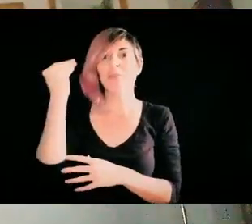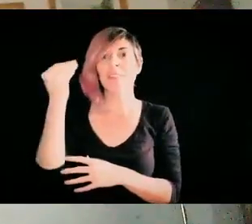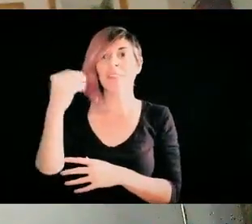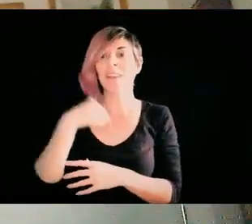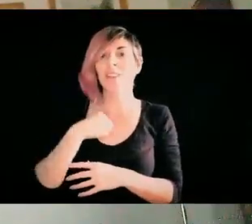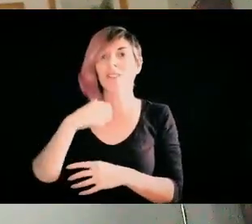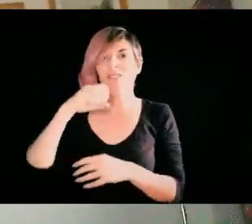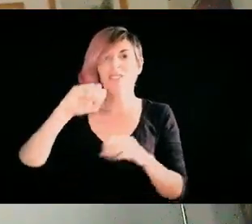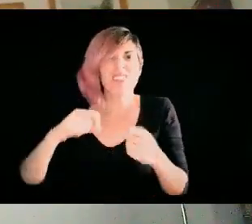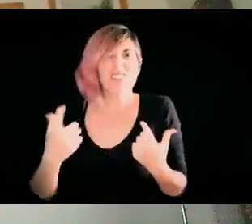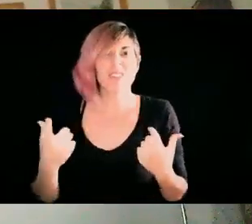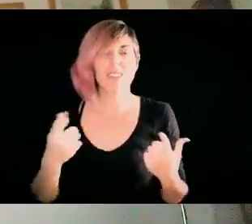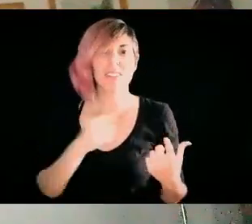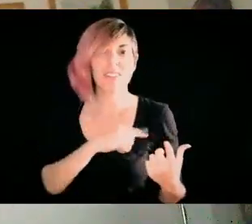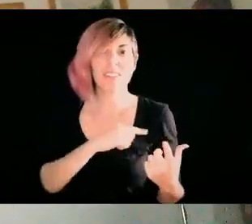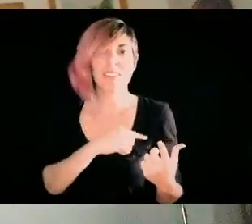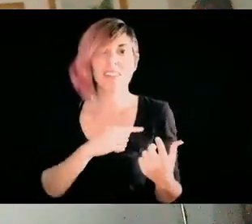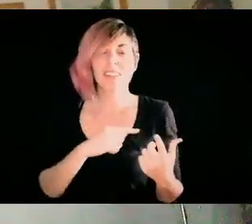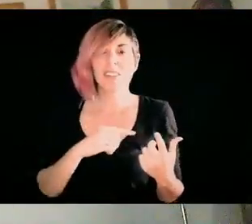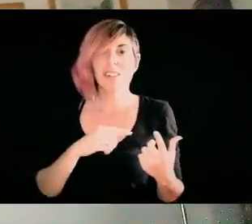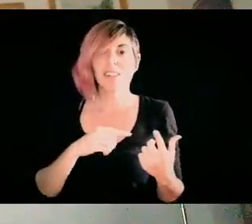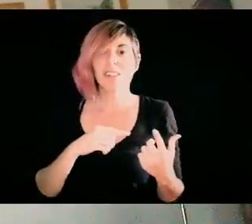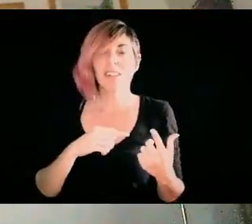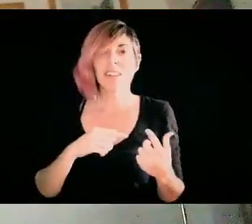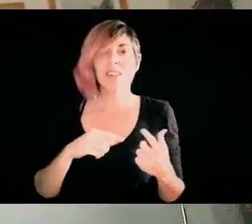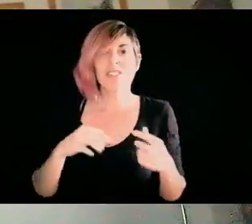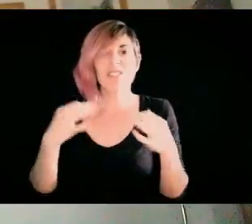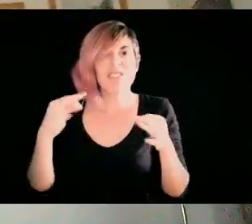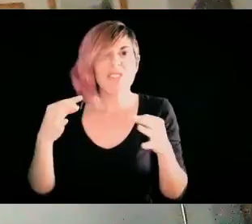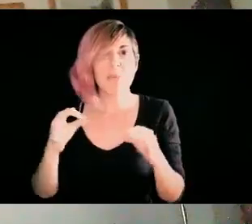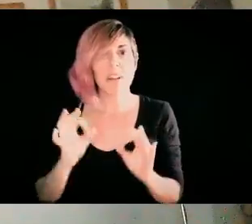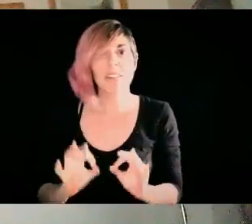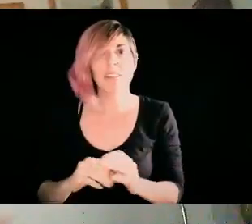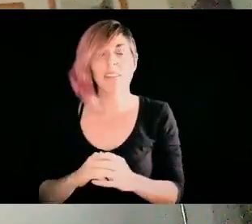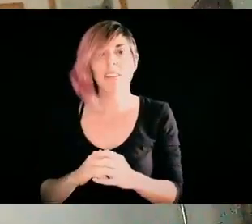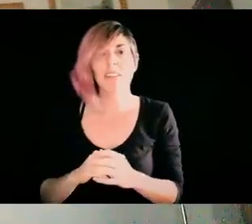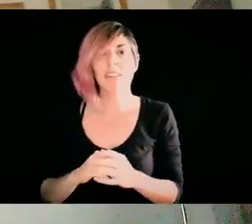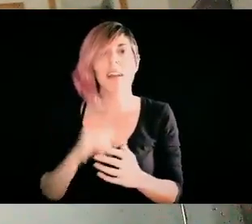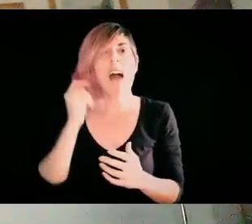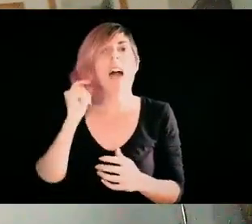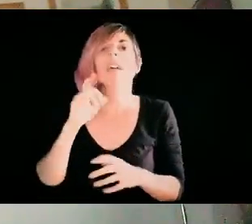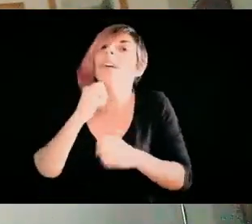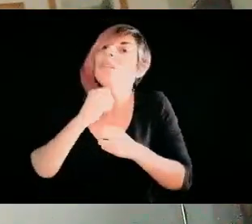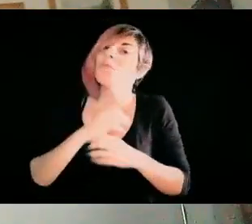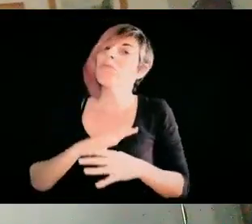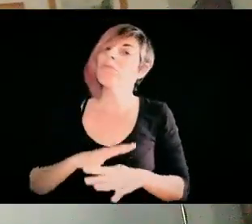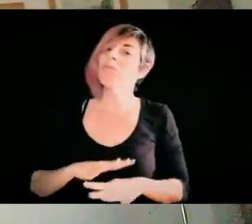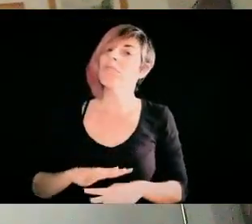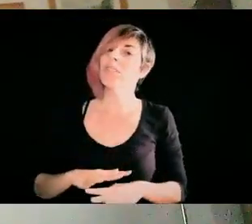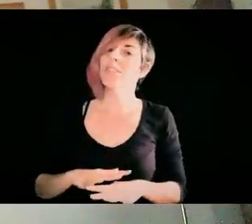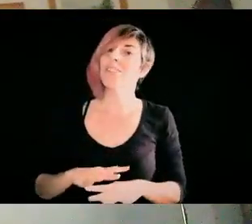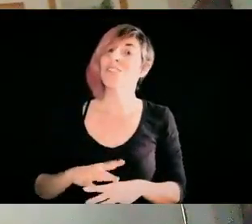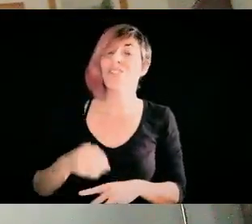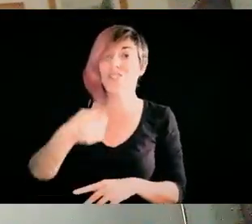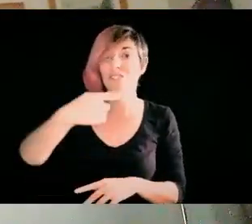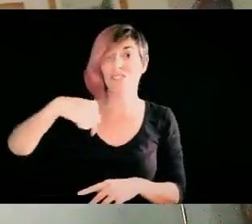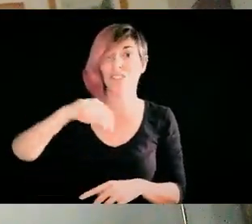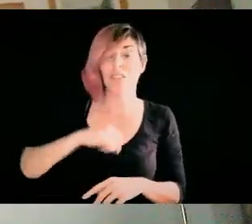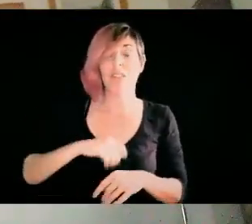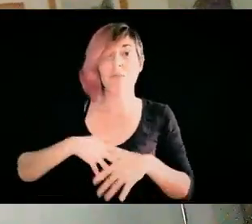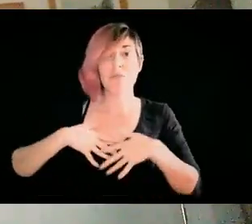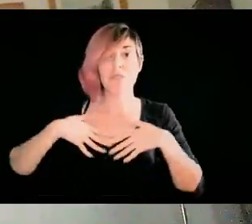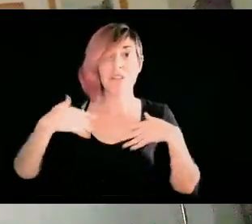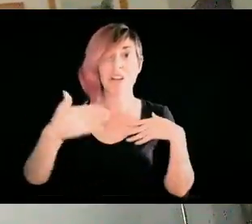lo que me ocurre es natural, y se relaja, lo que me ocurre es normal, y se relaja. Así nosotros con